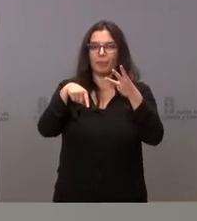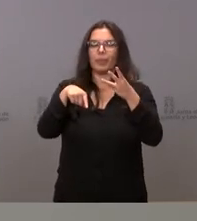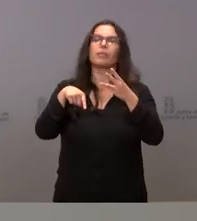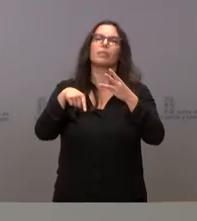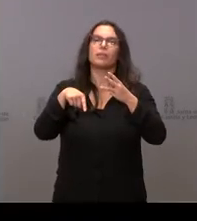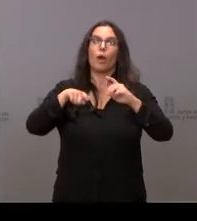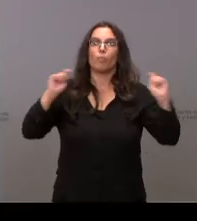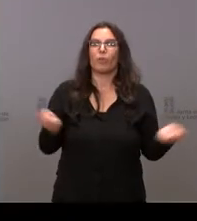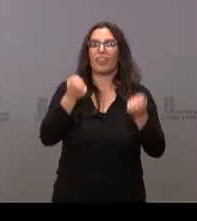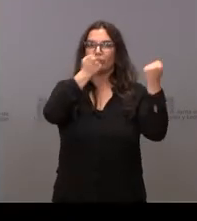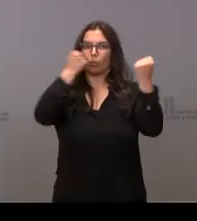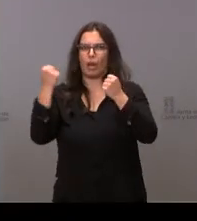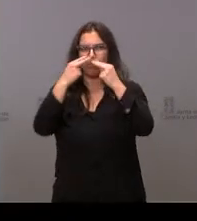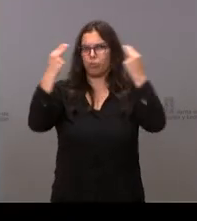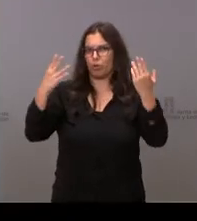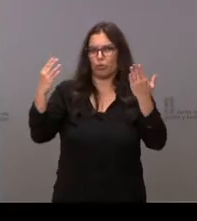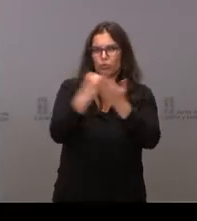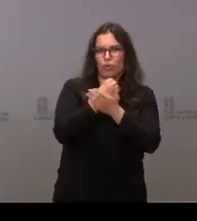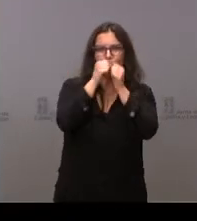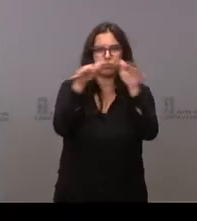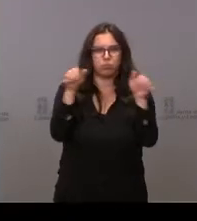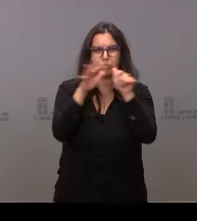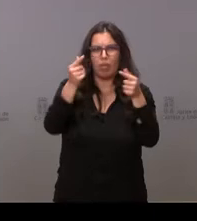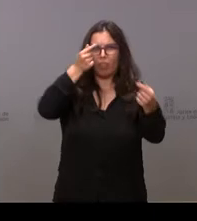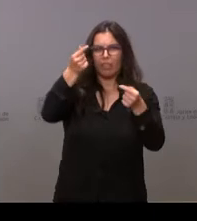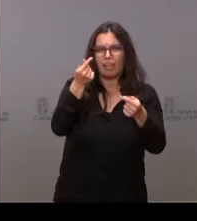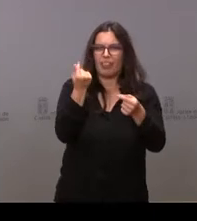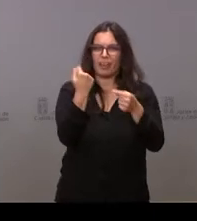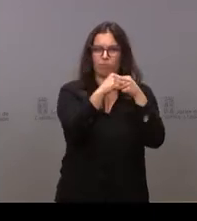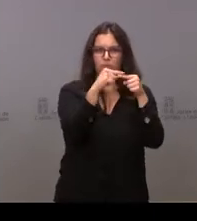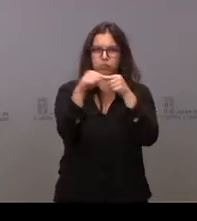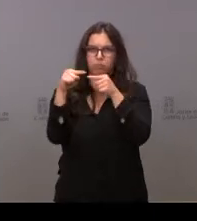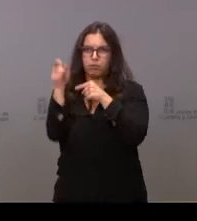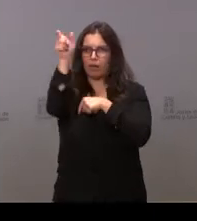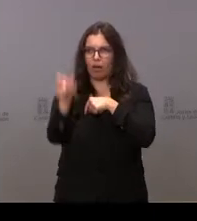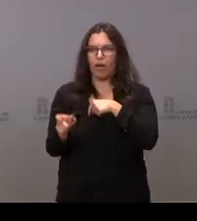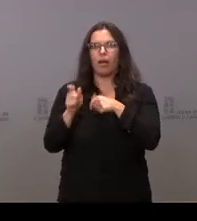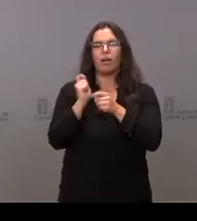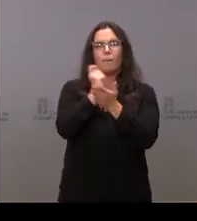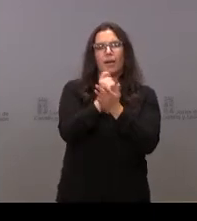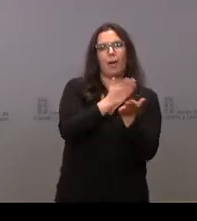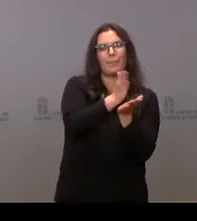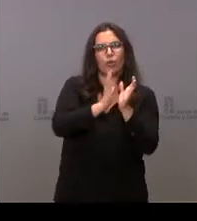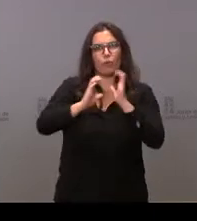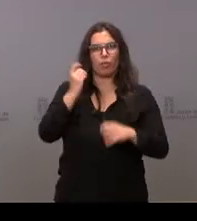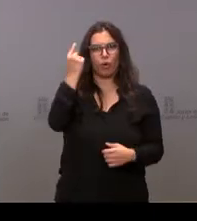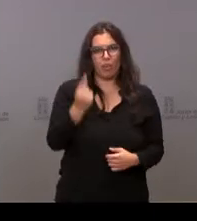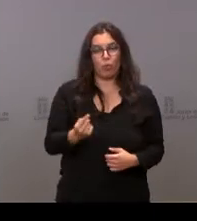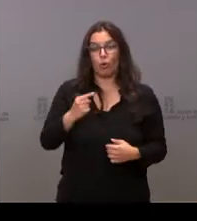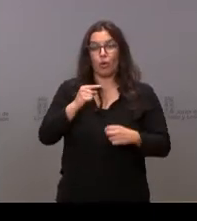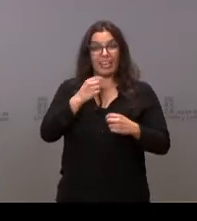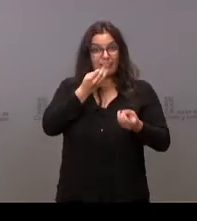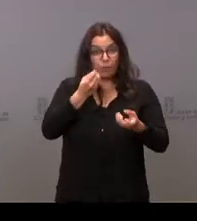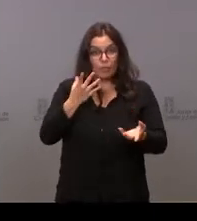la publicidad institucional con la difusión en detalle de las transferencias de valor realizadas a medios de comunicación. Actualmente esta información